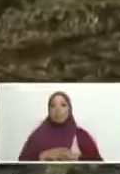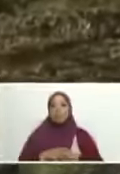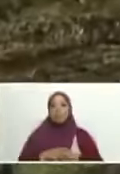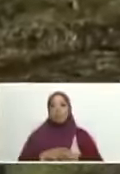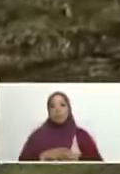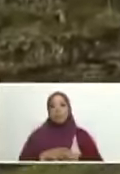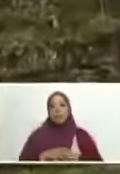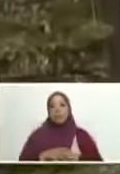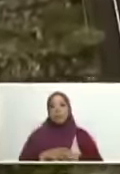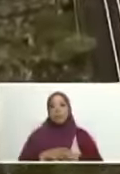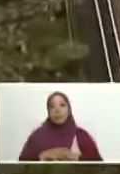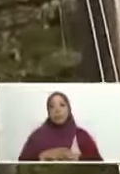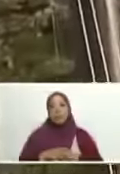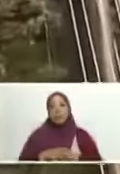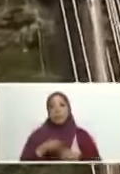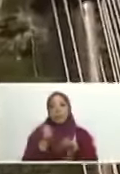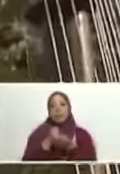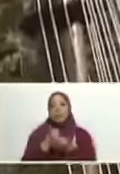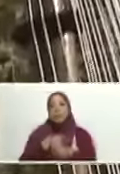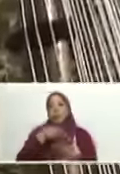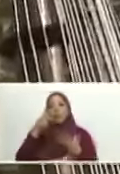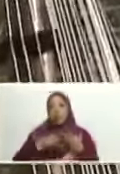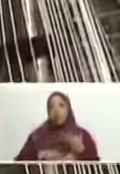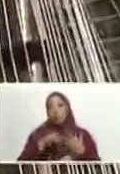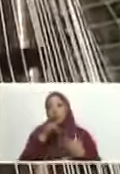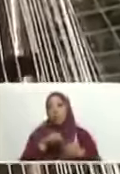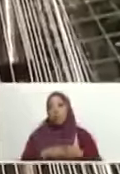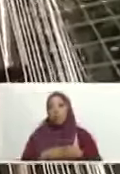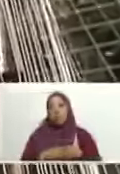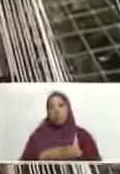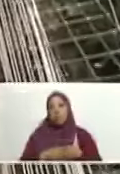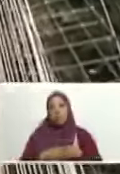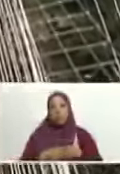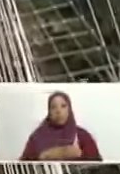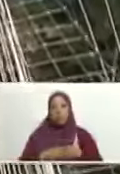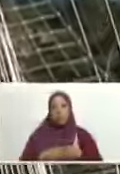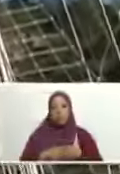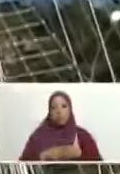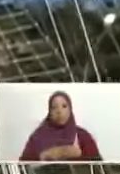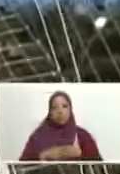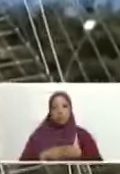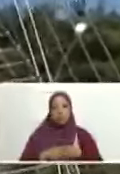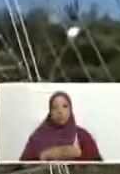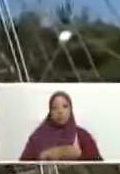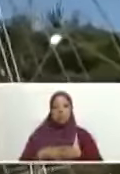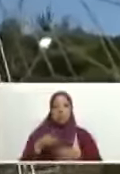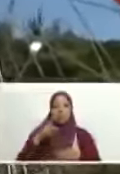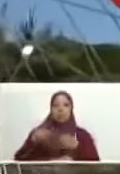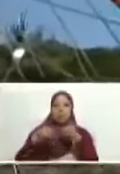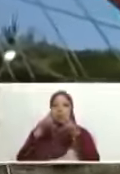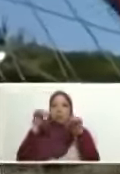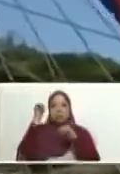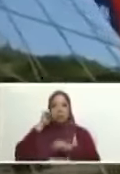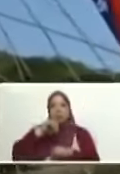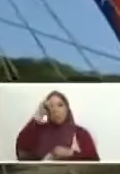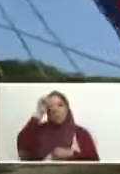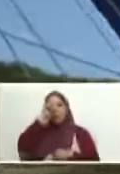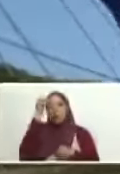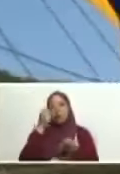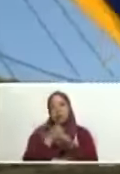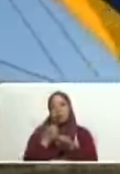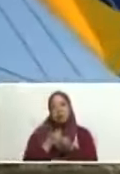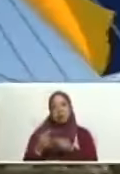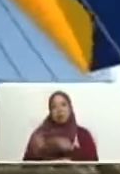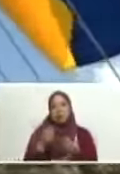lo explicaste, Alejandro. Sí, presidente, además nosotros soñamos aquí, la Armada está preparándose para que los fines de semana nuestros cadetes puedan